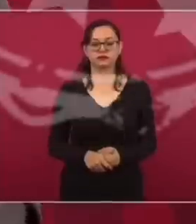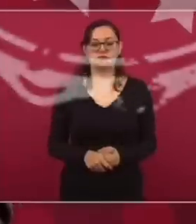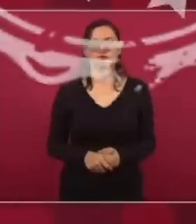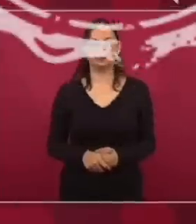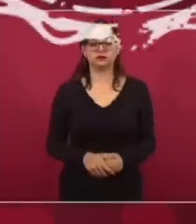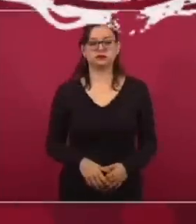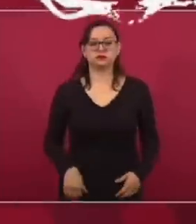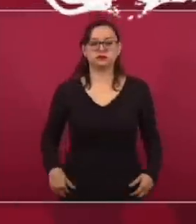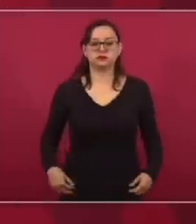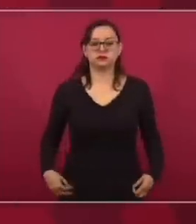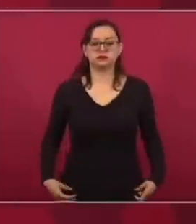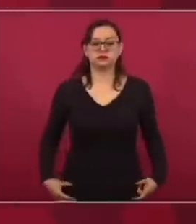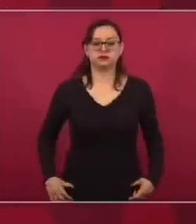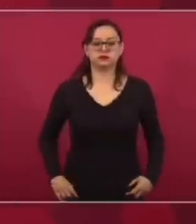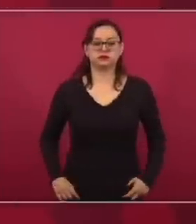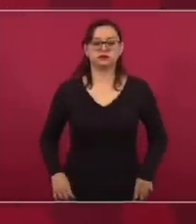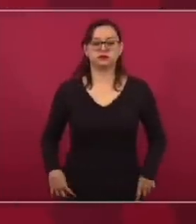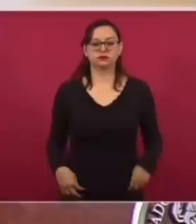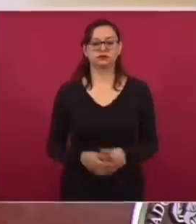todavía no